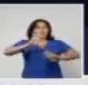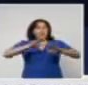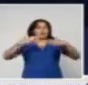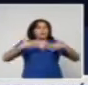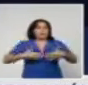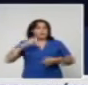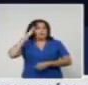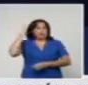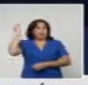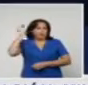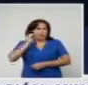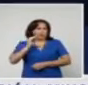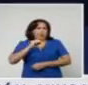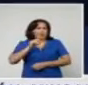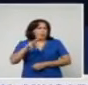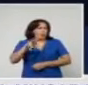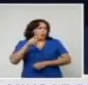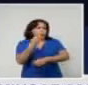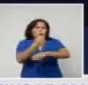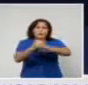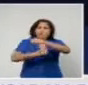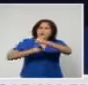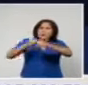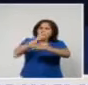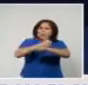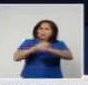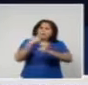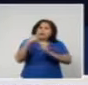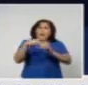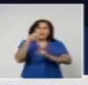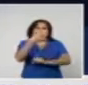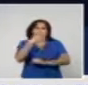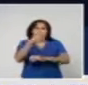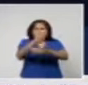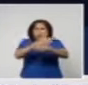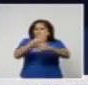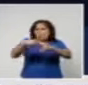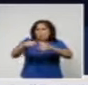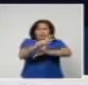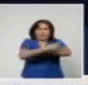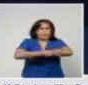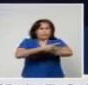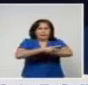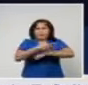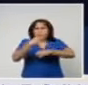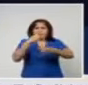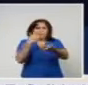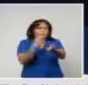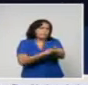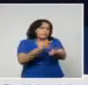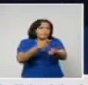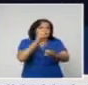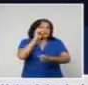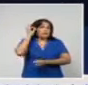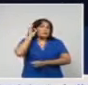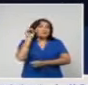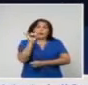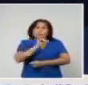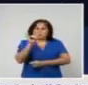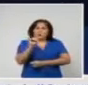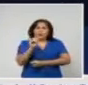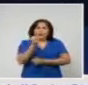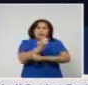conocido, que también se utiliza en el tratamiento de los pacientes seropositivos al VIH, que es